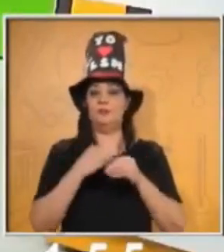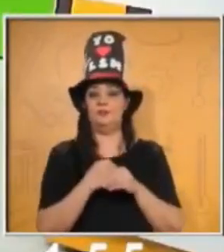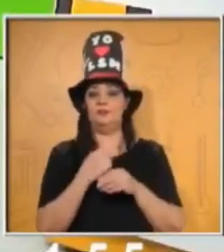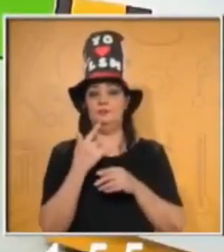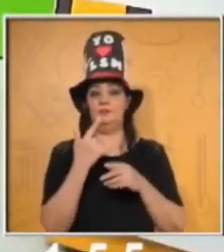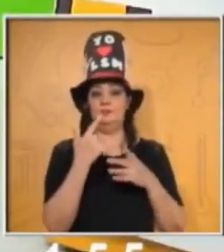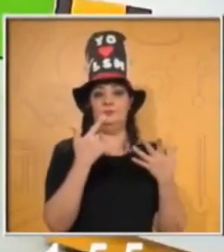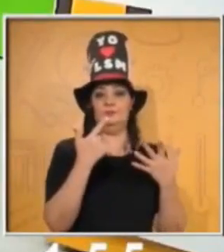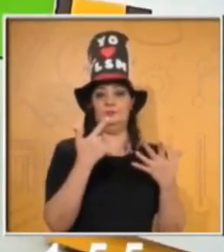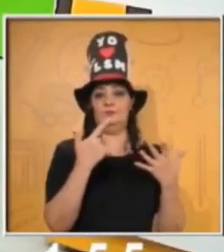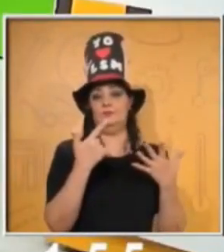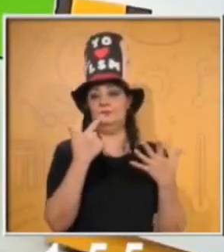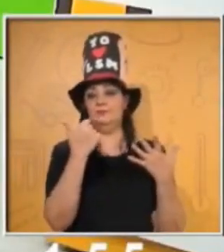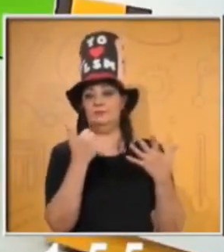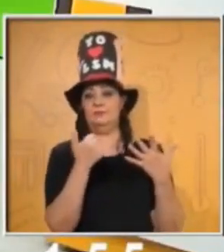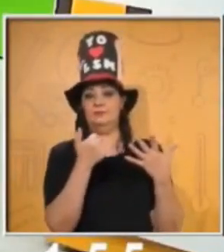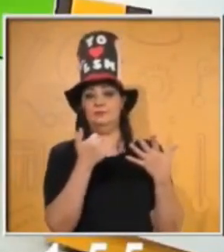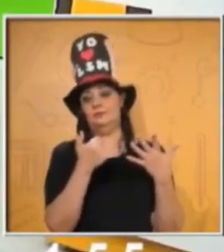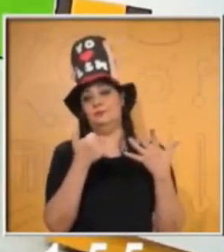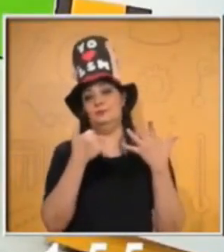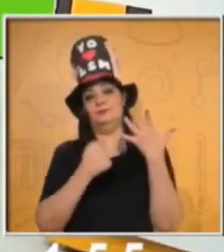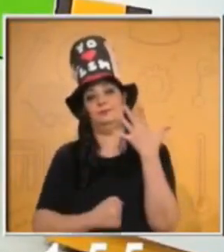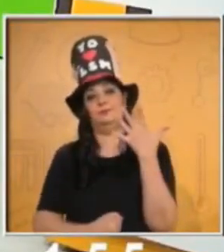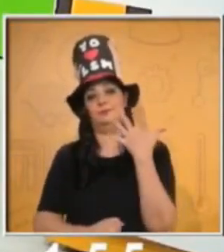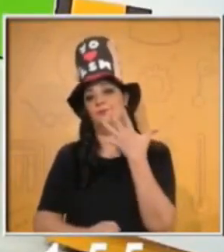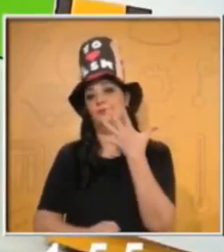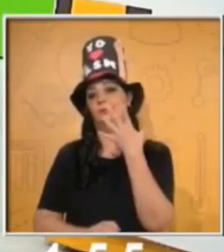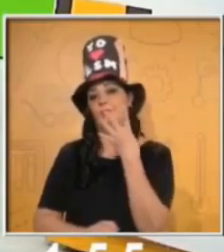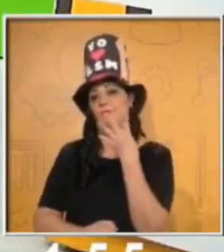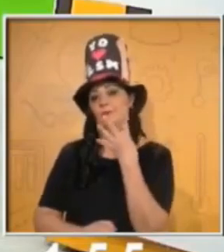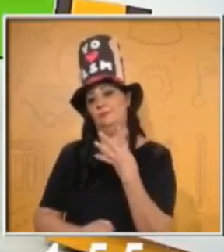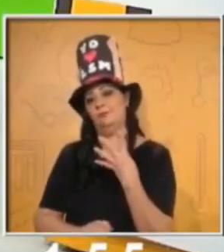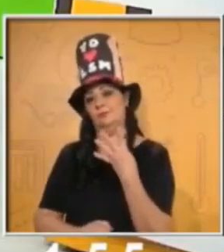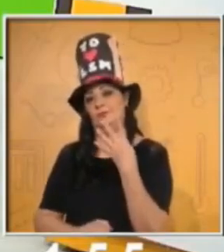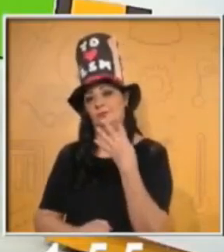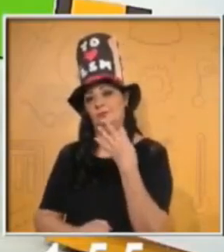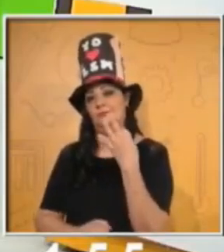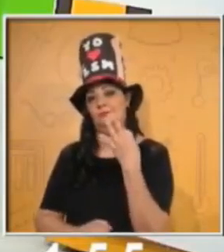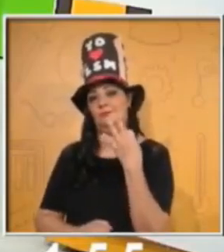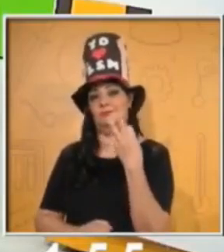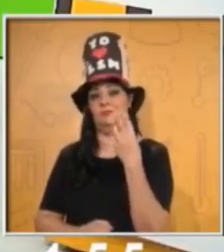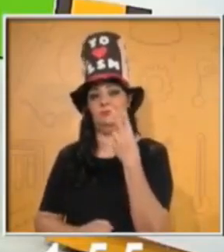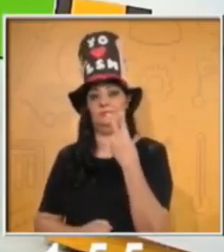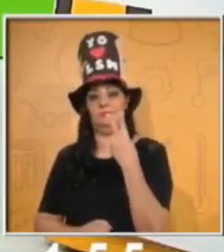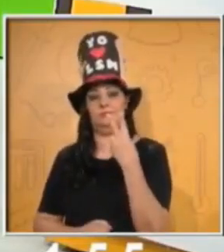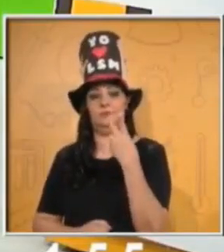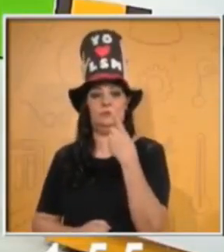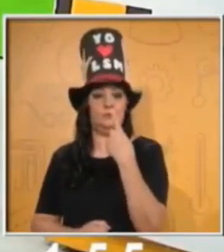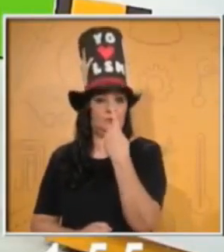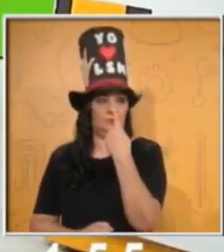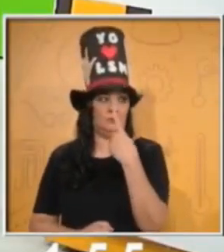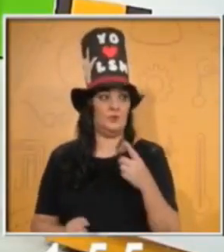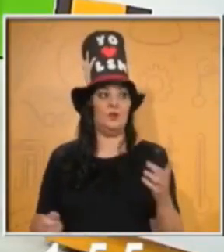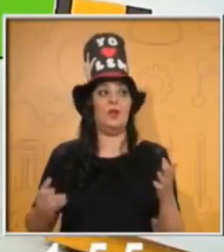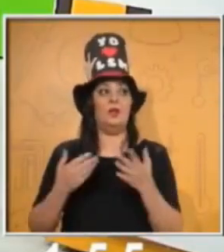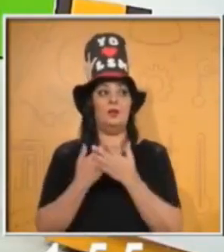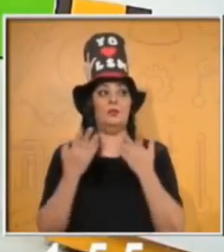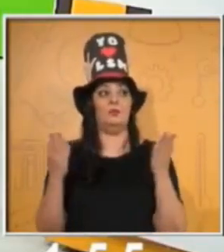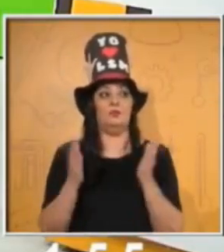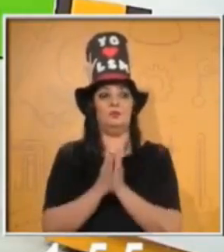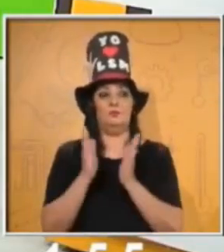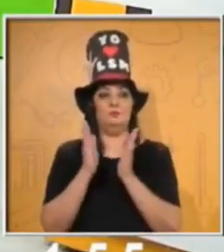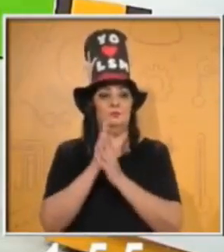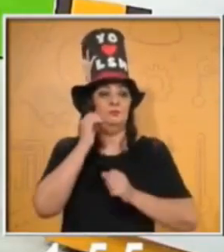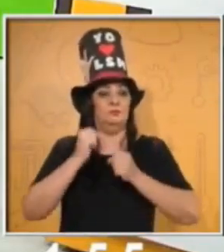8, 7, 6, 5, 4, 3, 2. Seguiditas.